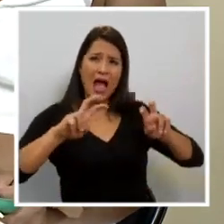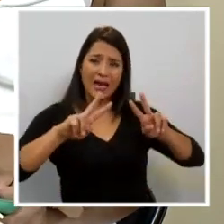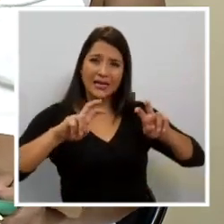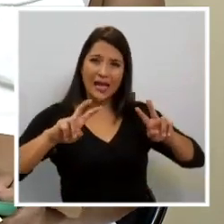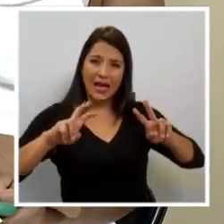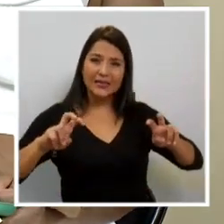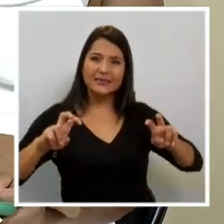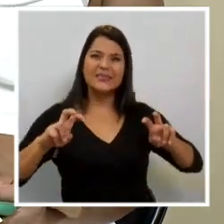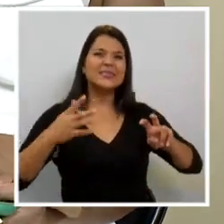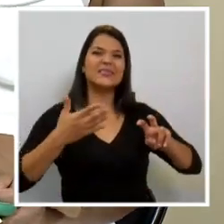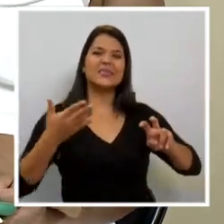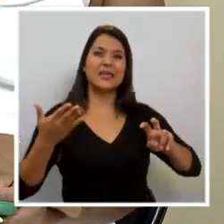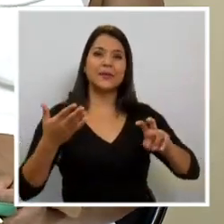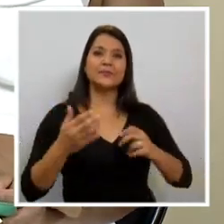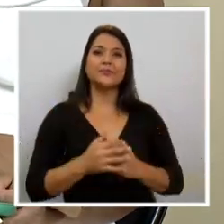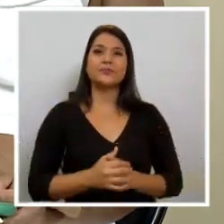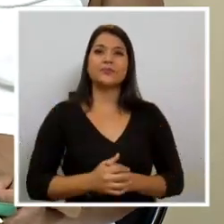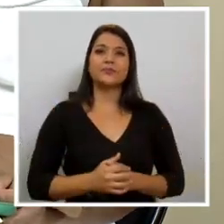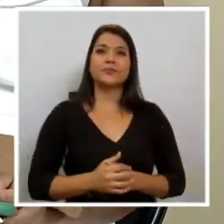Alejandro Barahona, que